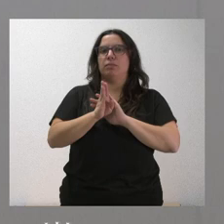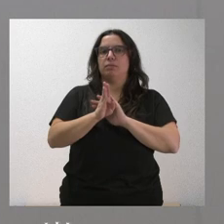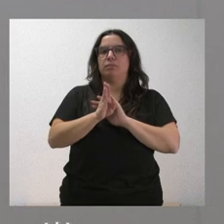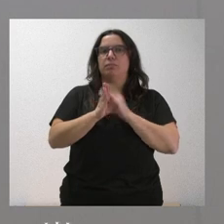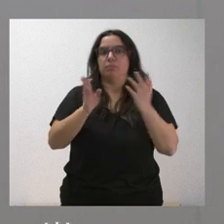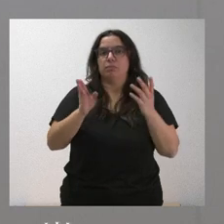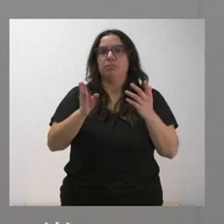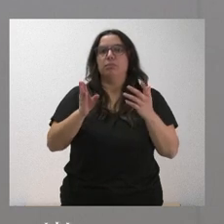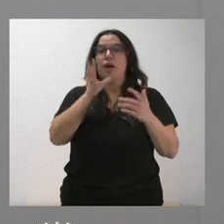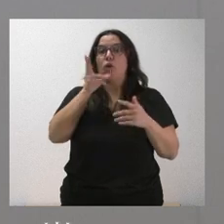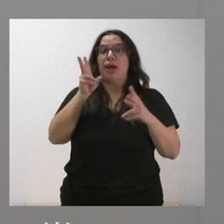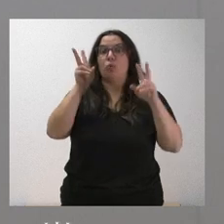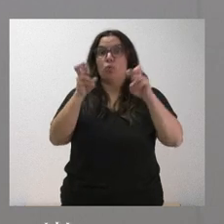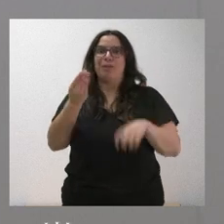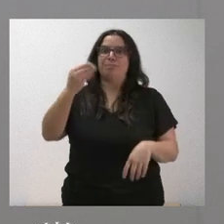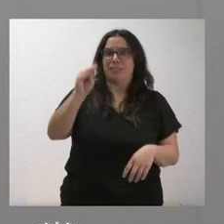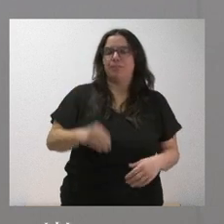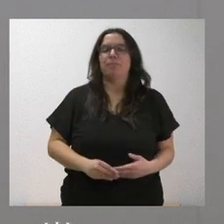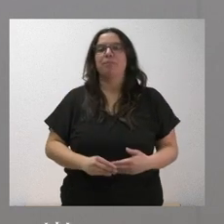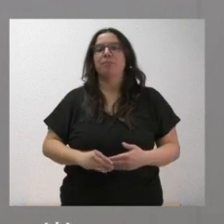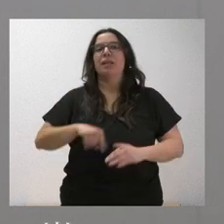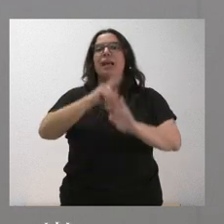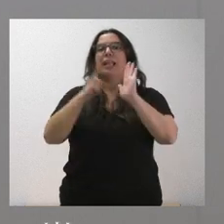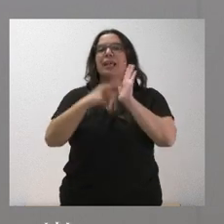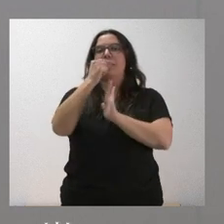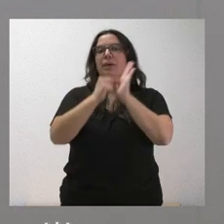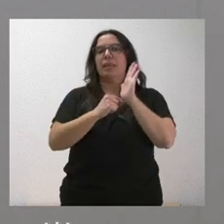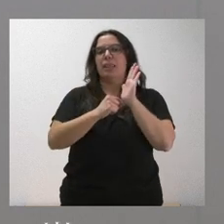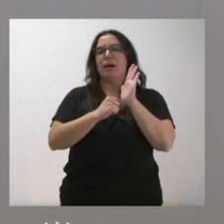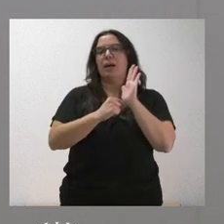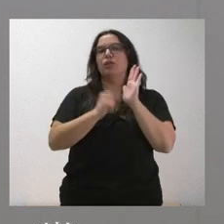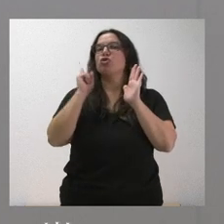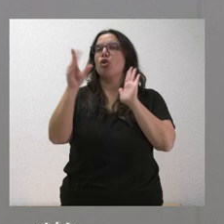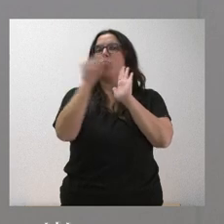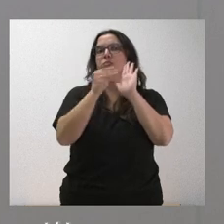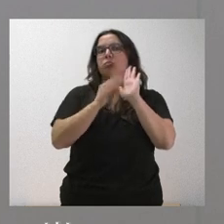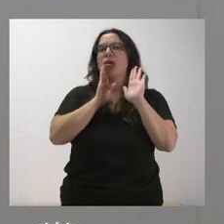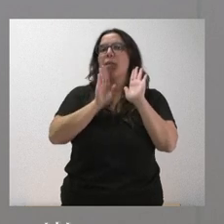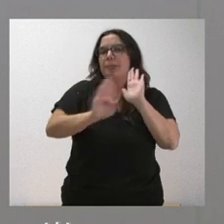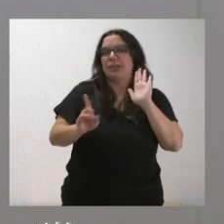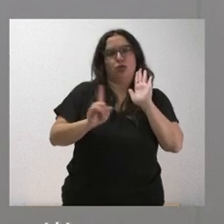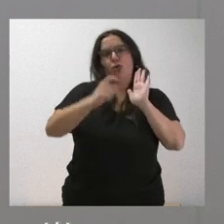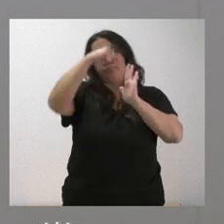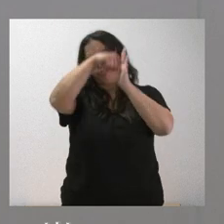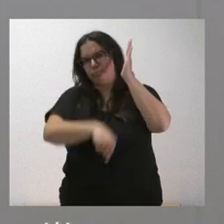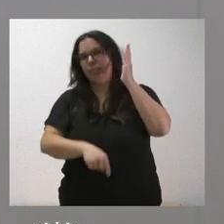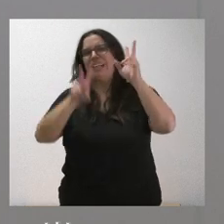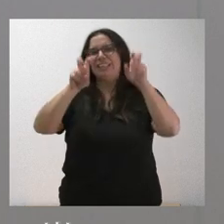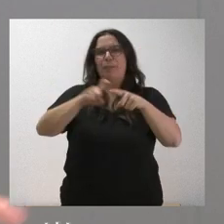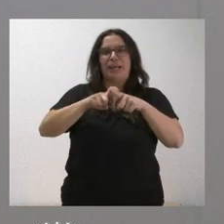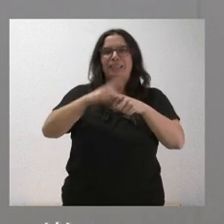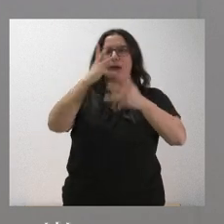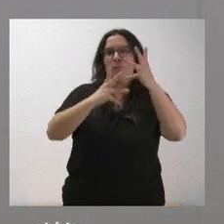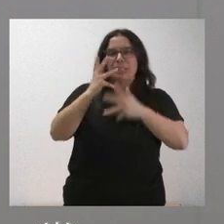incorporan estas nuevas la ley de medidas solo incluye Esto no es mucho más larga incluye muchas cuestiones de carácter administrativo de muy